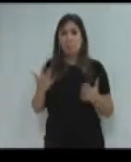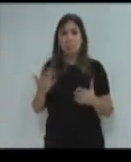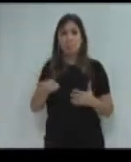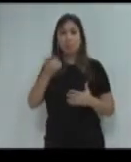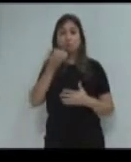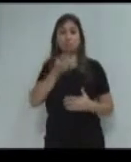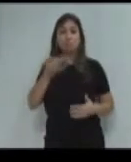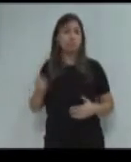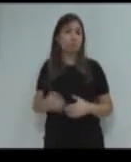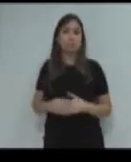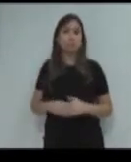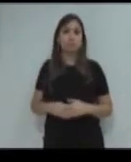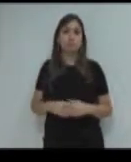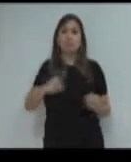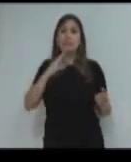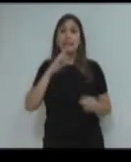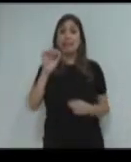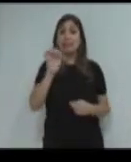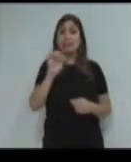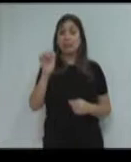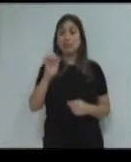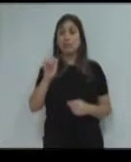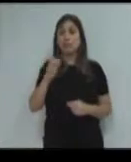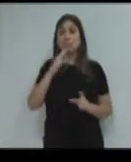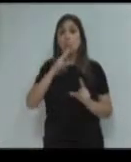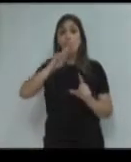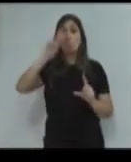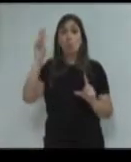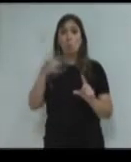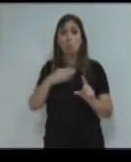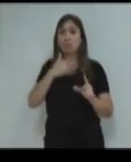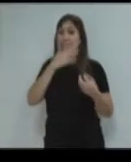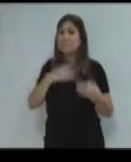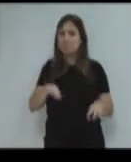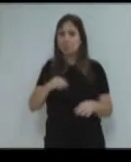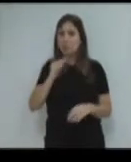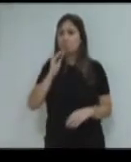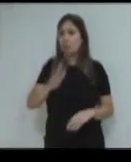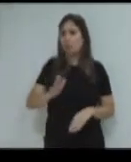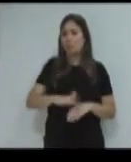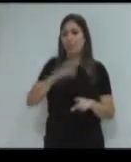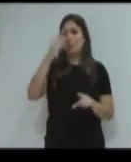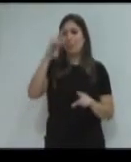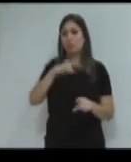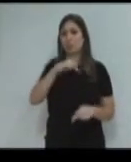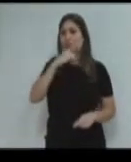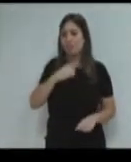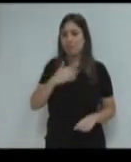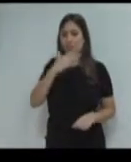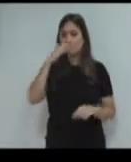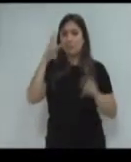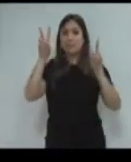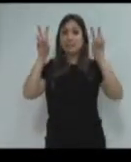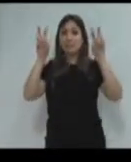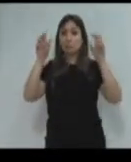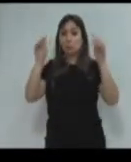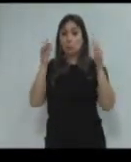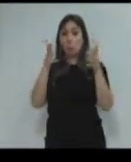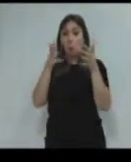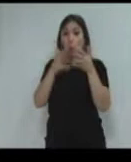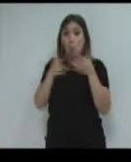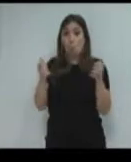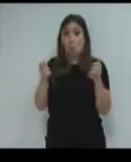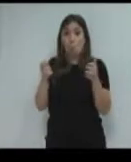mejor. Claro, cuanto más simple hagas el PowerPoint, mejor. Y lectura fácil. Sí. Que tenga un título y poco más, y 2